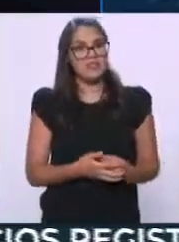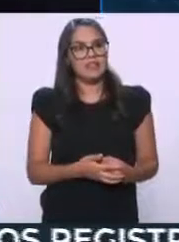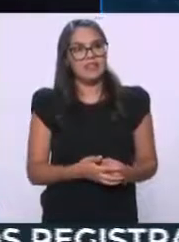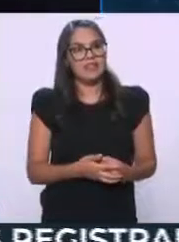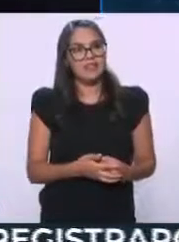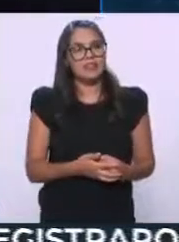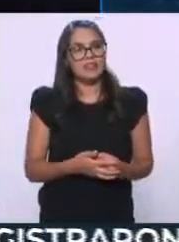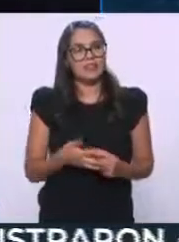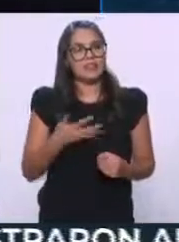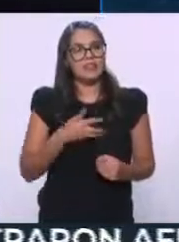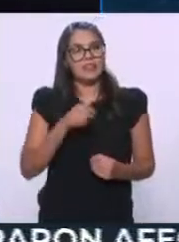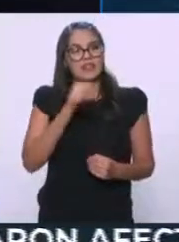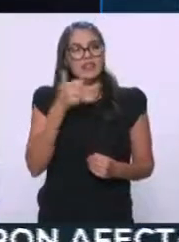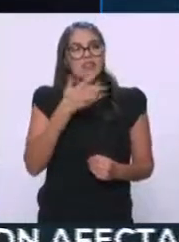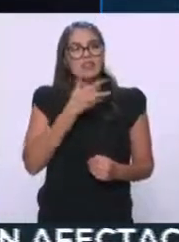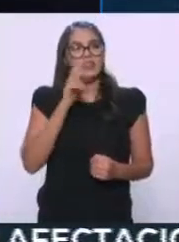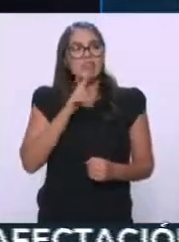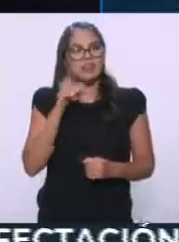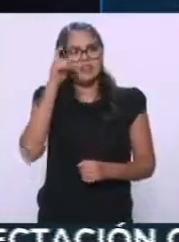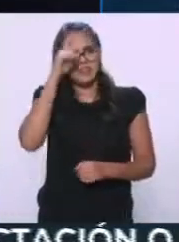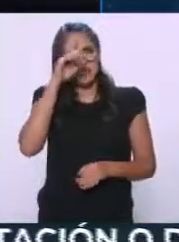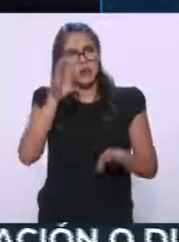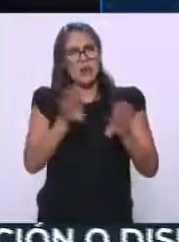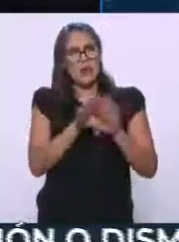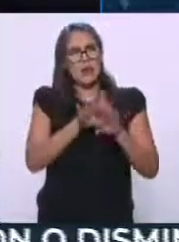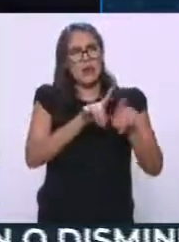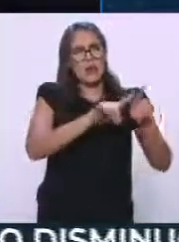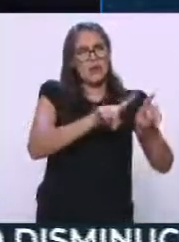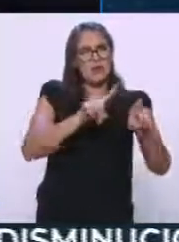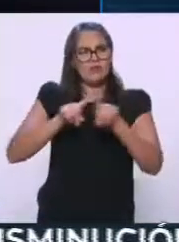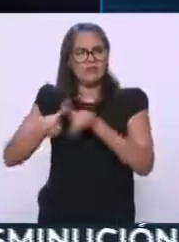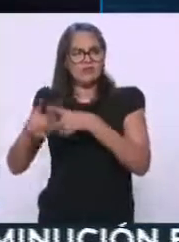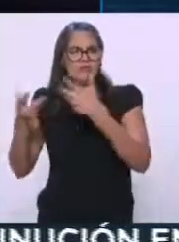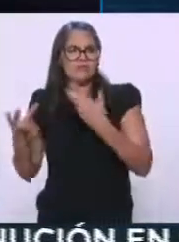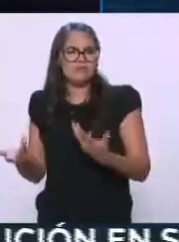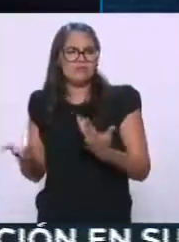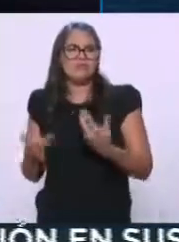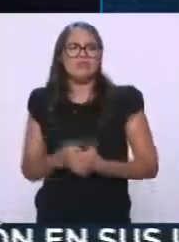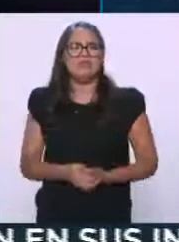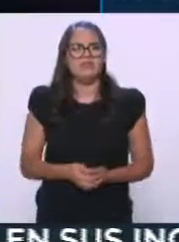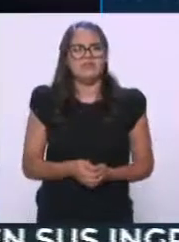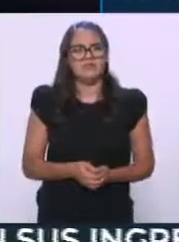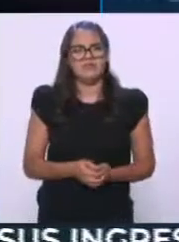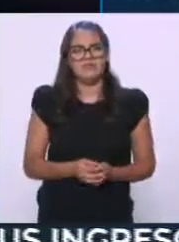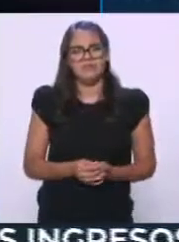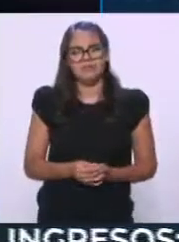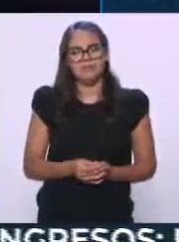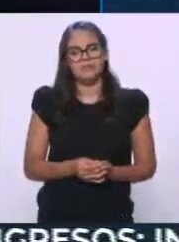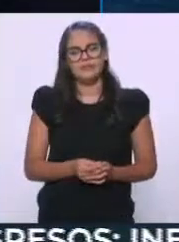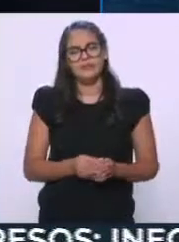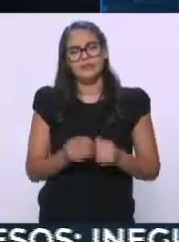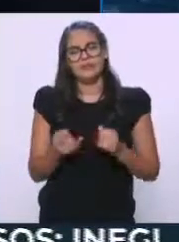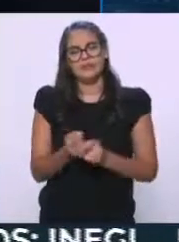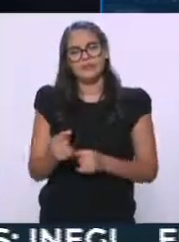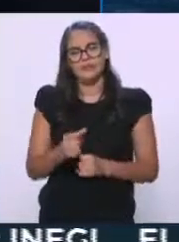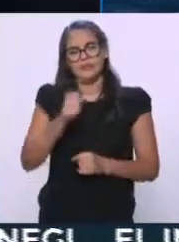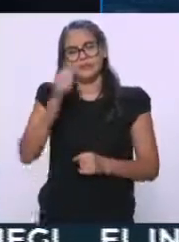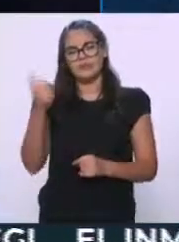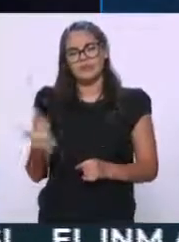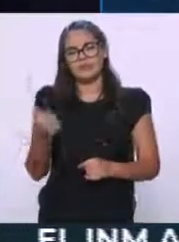clics, pero a la gente le puede parecer complicado cuál es la diferencia entre unas y otras. Unas son deliberadamente operaciones políticas para engañar a la gente